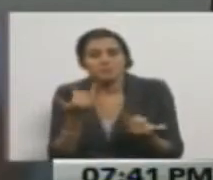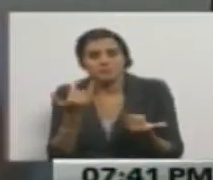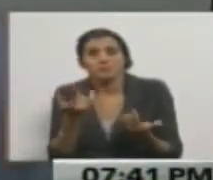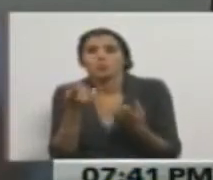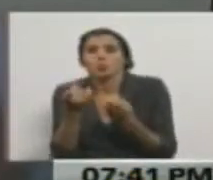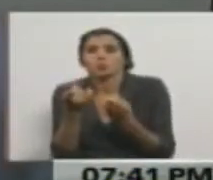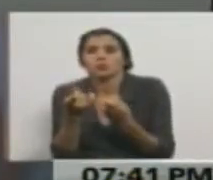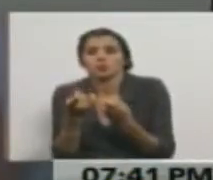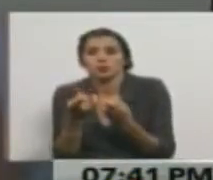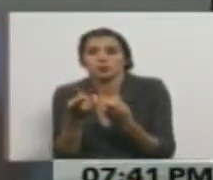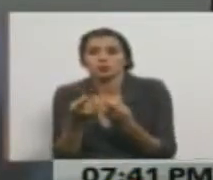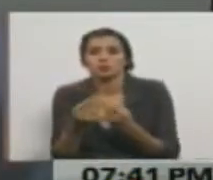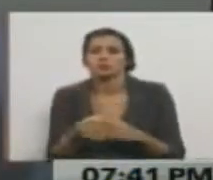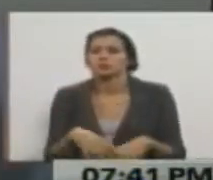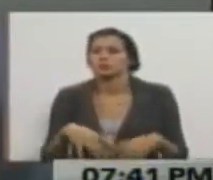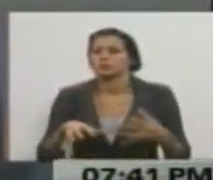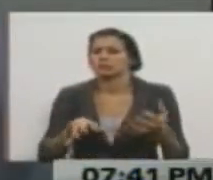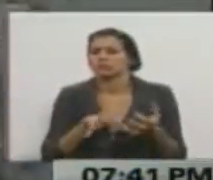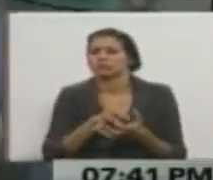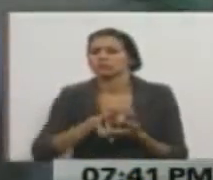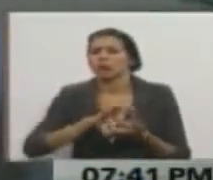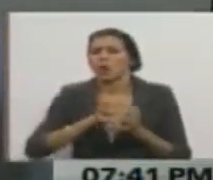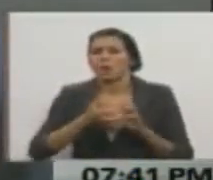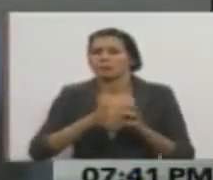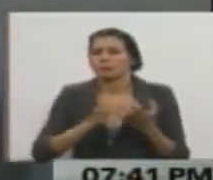vean esta maraña, vean esta maraña.